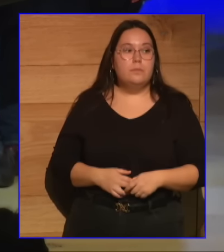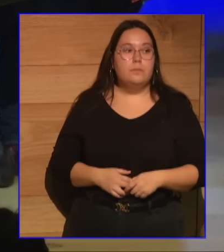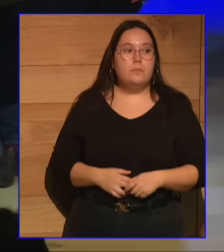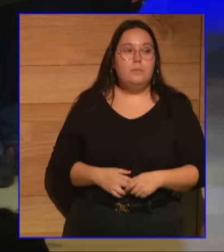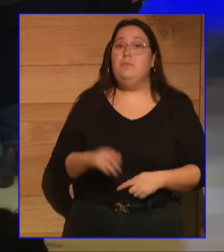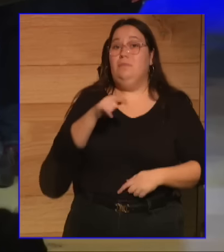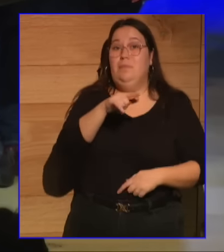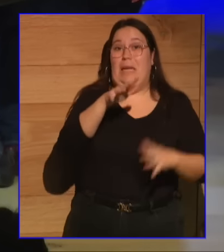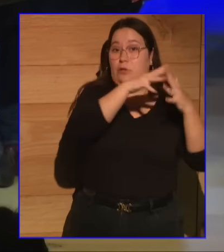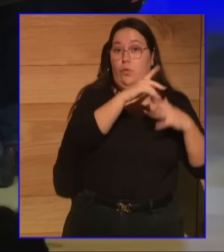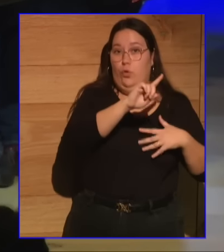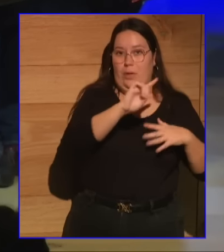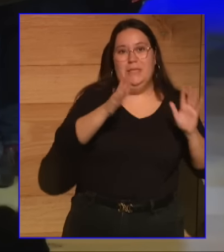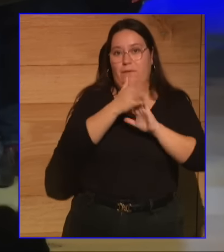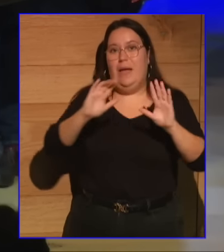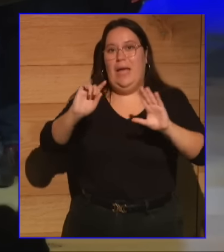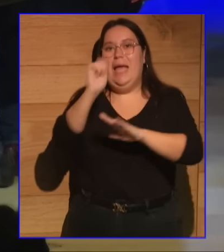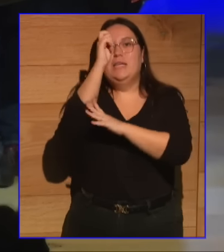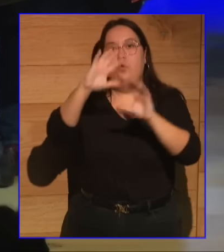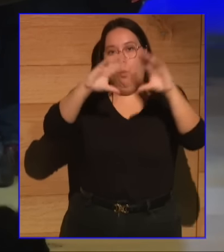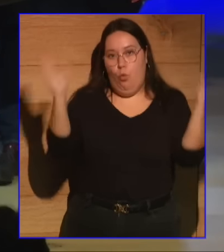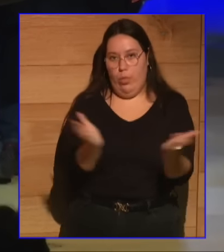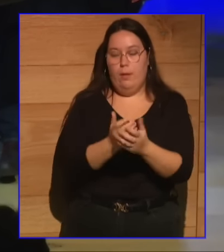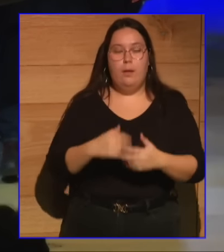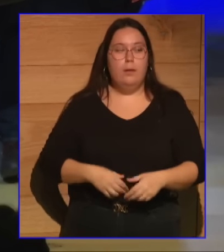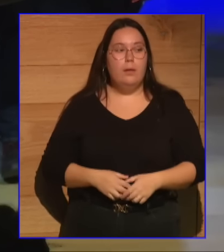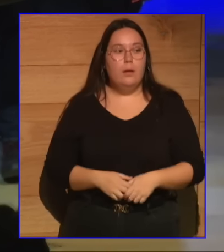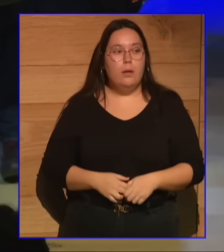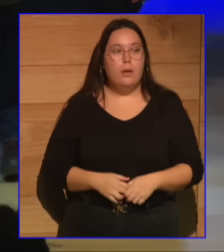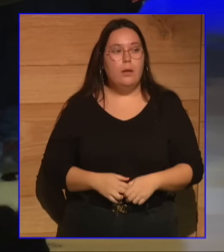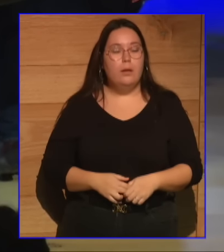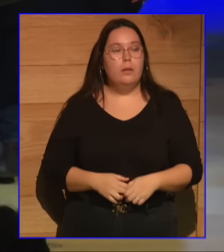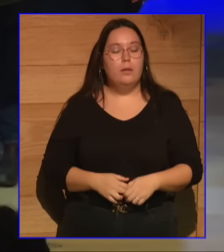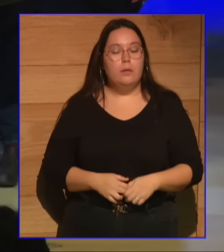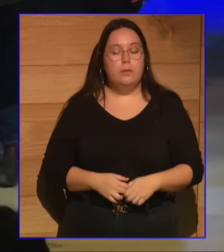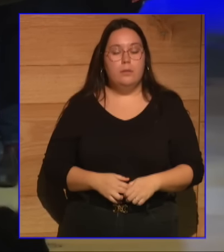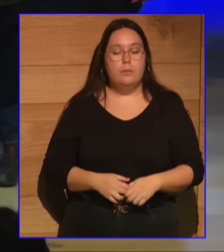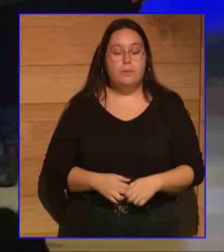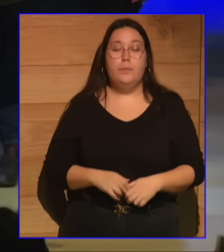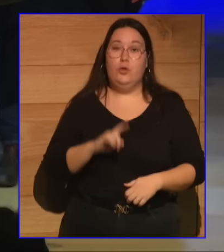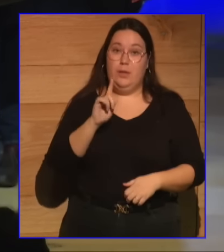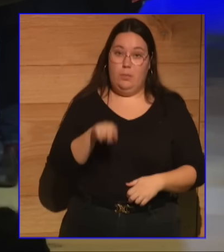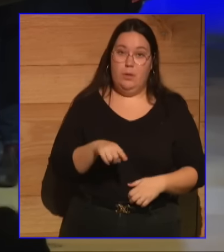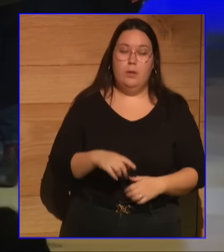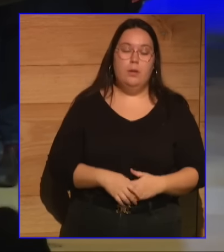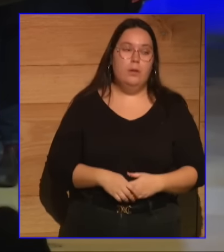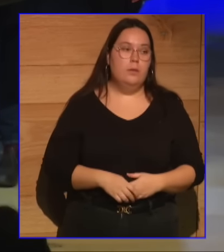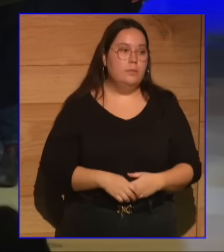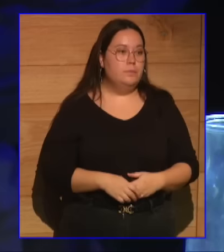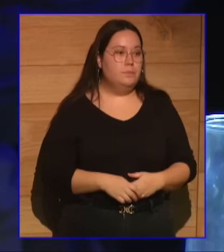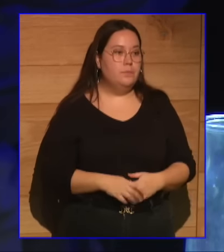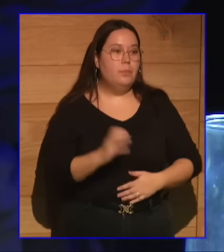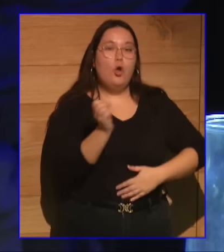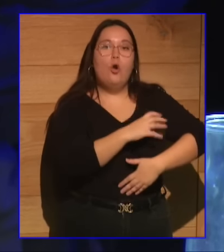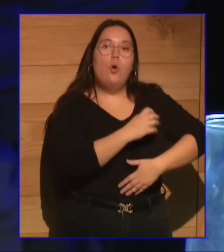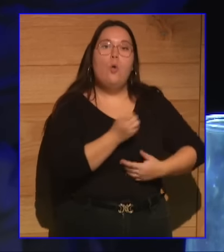Estados Unidos. Quiero decir que fue un éxito mundial. Eso sí, eso tienes que compadecerlo con que venía del éxito. Sí, no, te digo, pero tú, ¿cuánto se